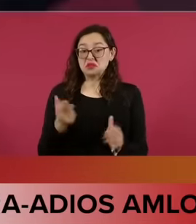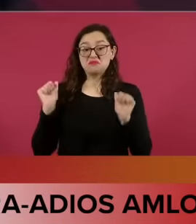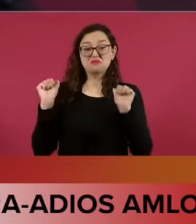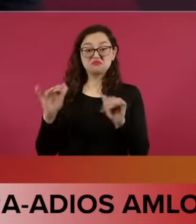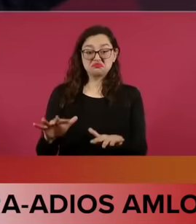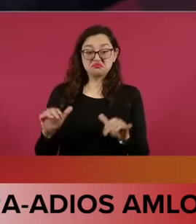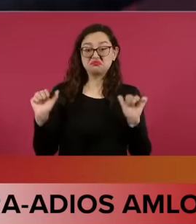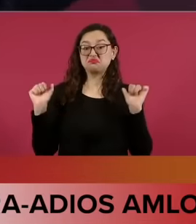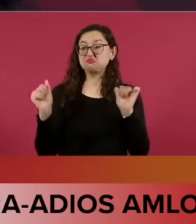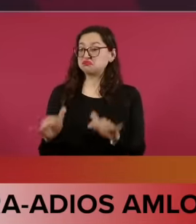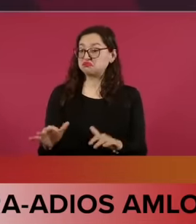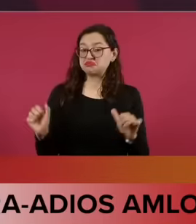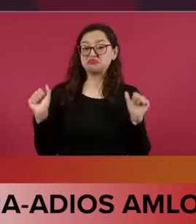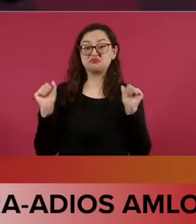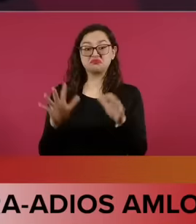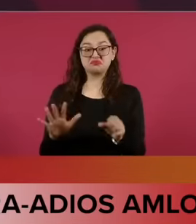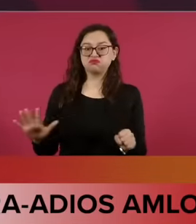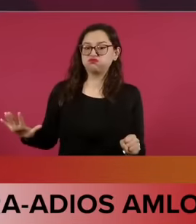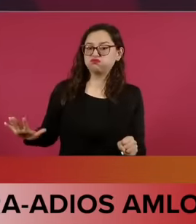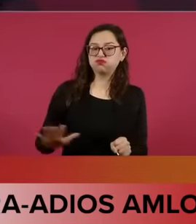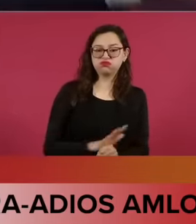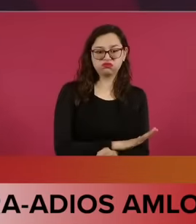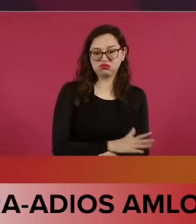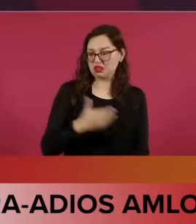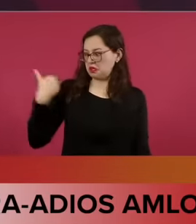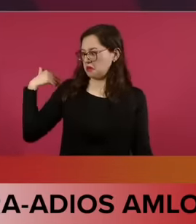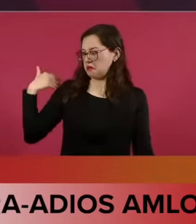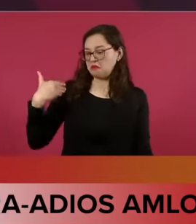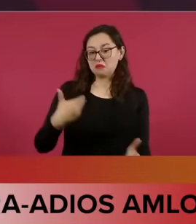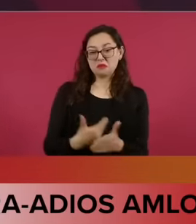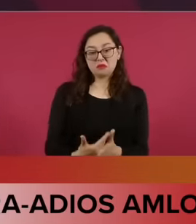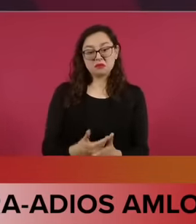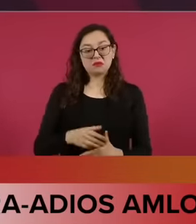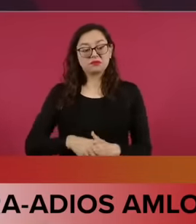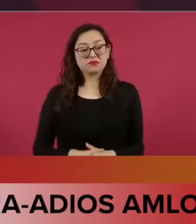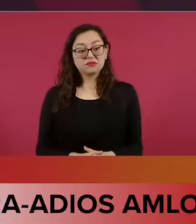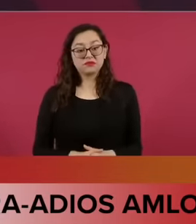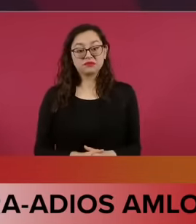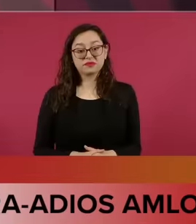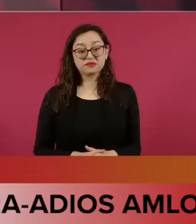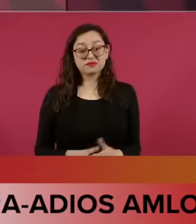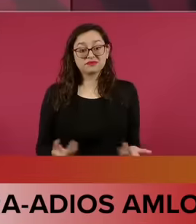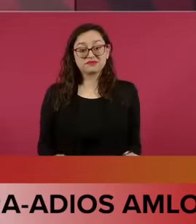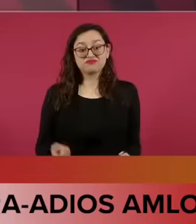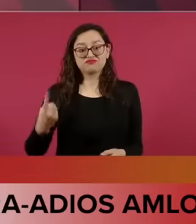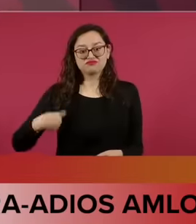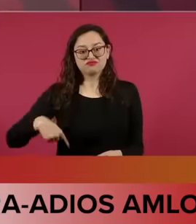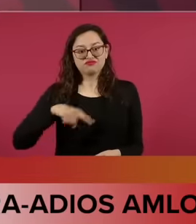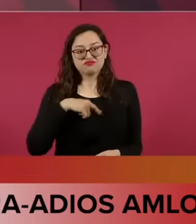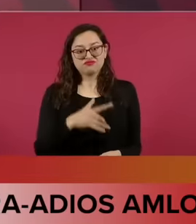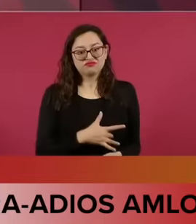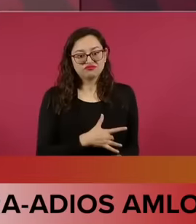lleno, en toda la lucha. Y la preocupación de nosotros